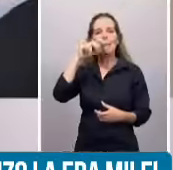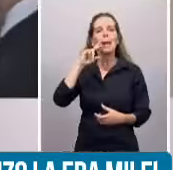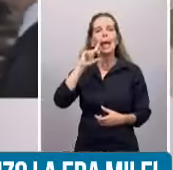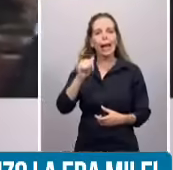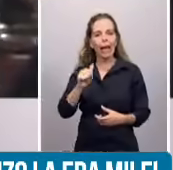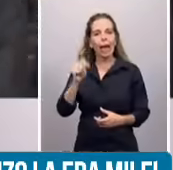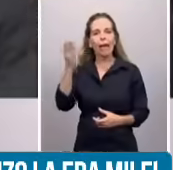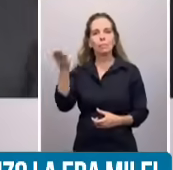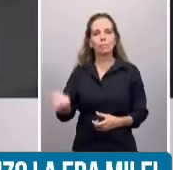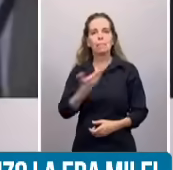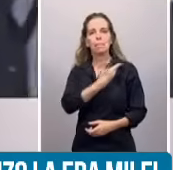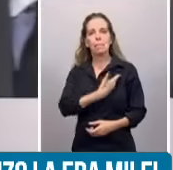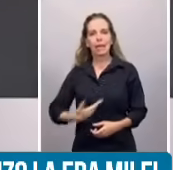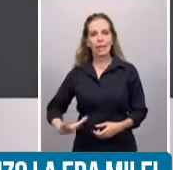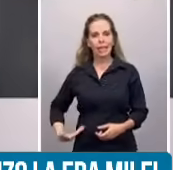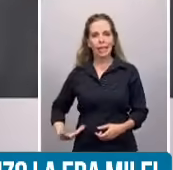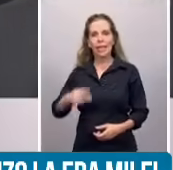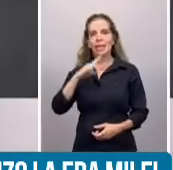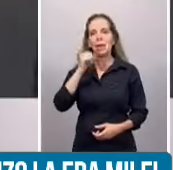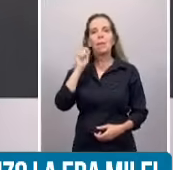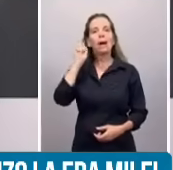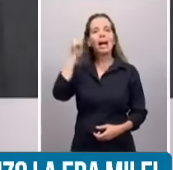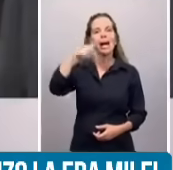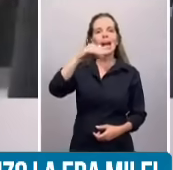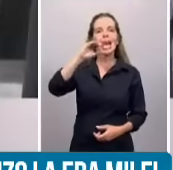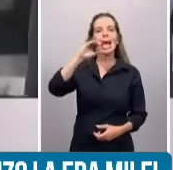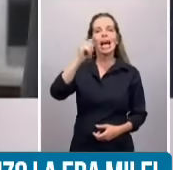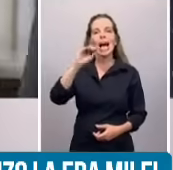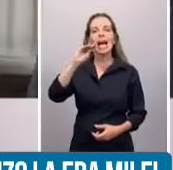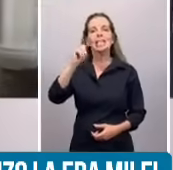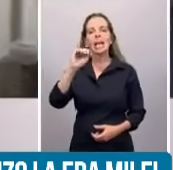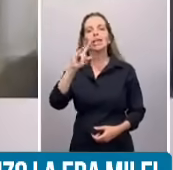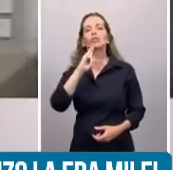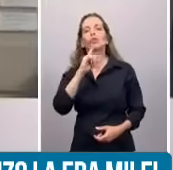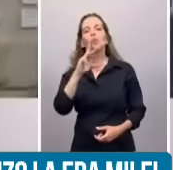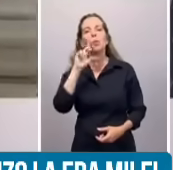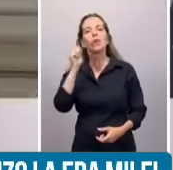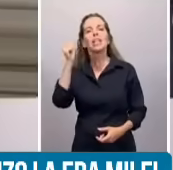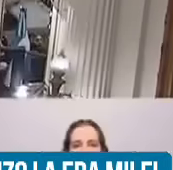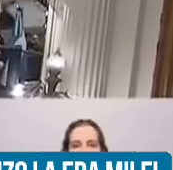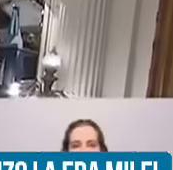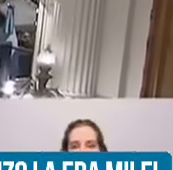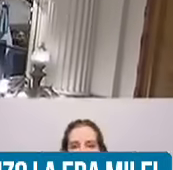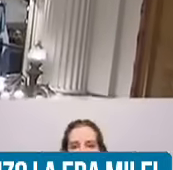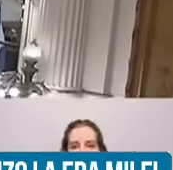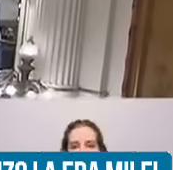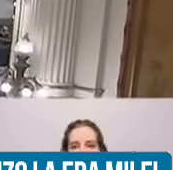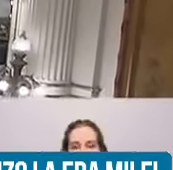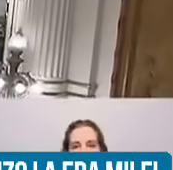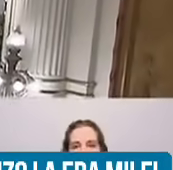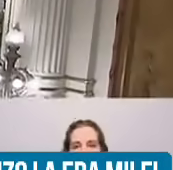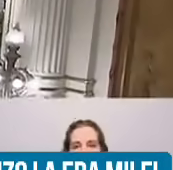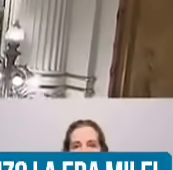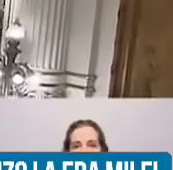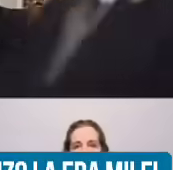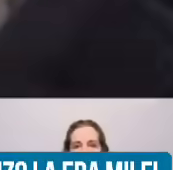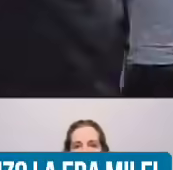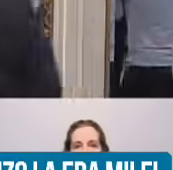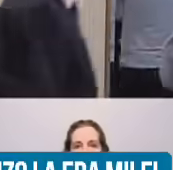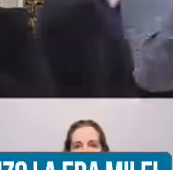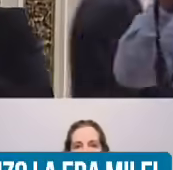ingresan, sí, los invitados. Diego, estamos viendo el tema de cómo ingresan las